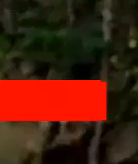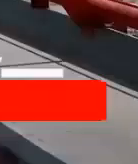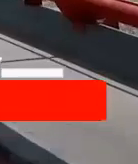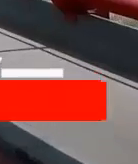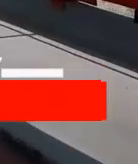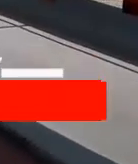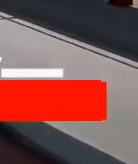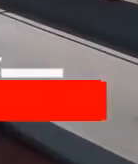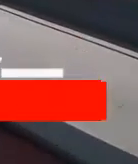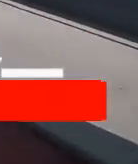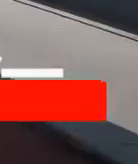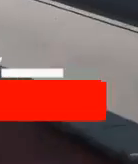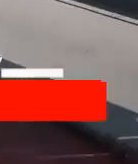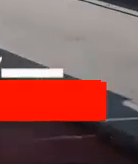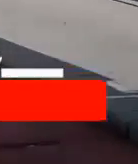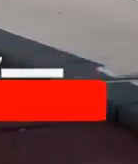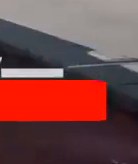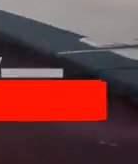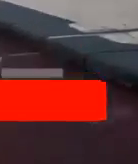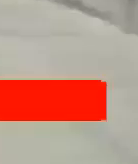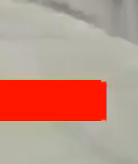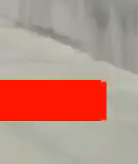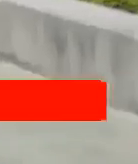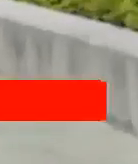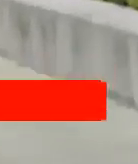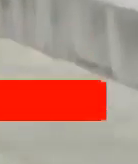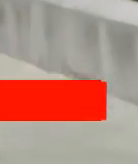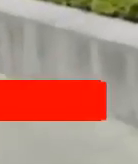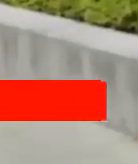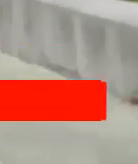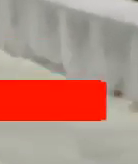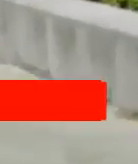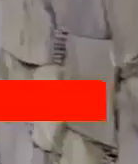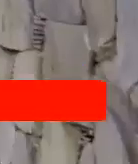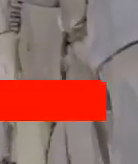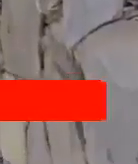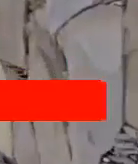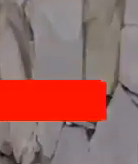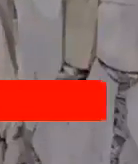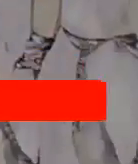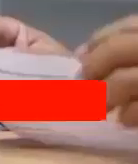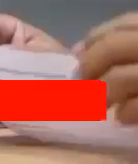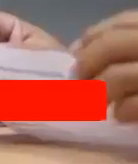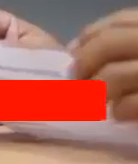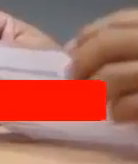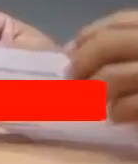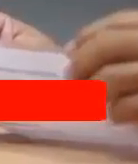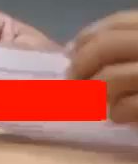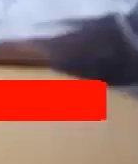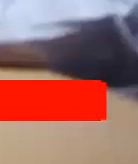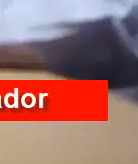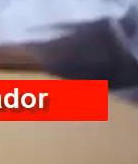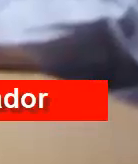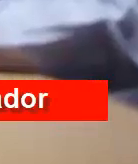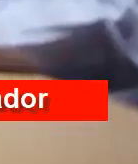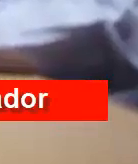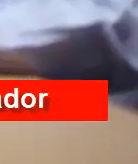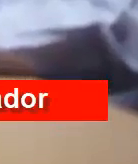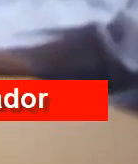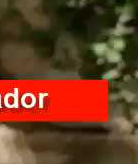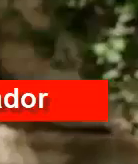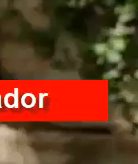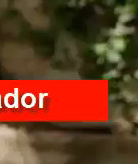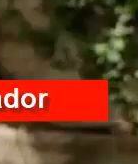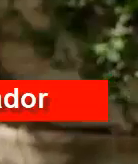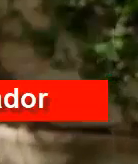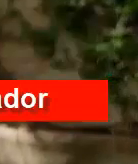decirles que está en la línea telefónica Tatiana Cloutier, quien es la coordinadora de la campaña del candidato Andrés Manuel López Obrador. Tatiana, ¿cómo está? Buenas tardes. Buenas